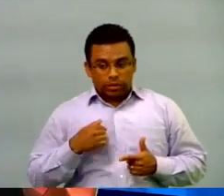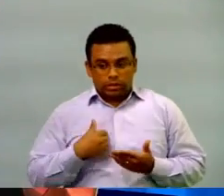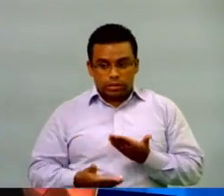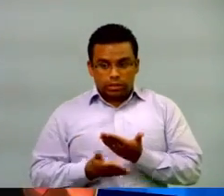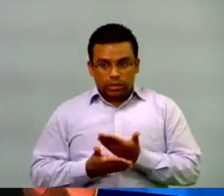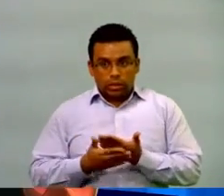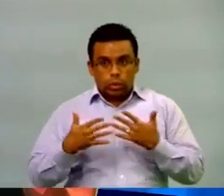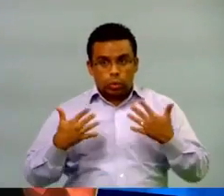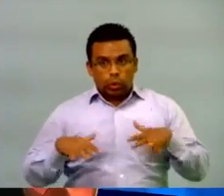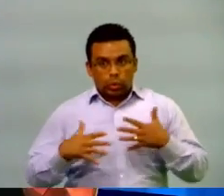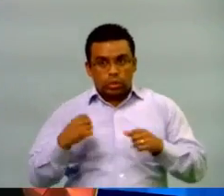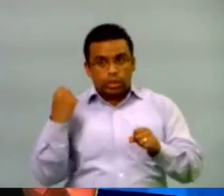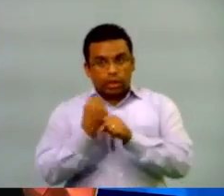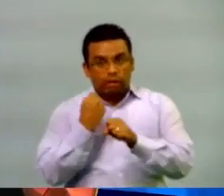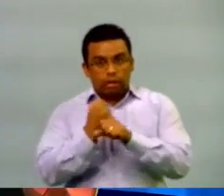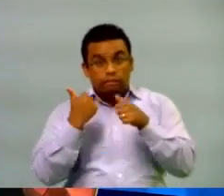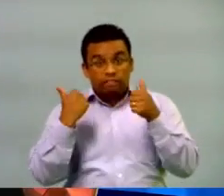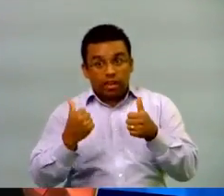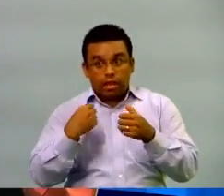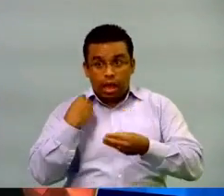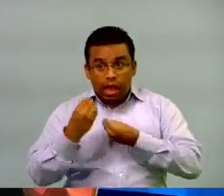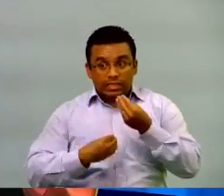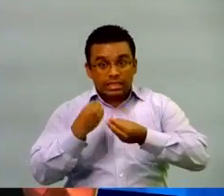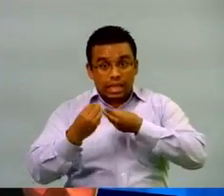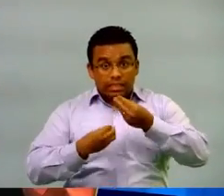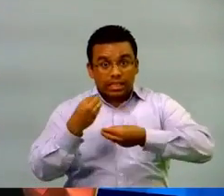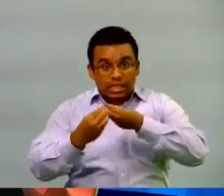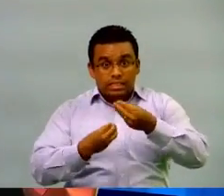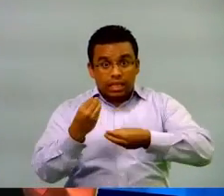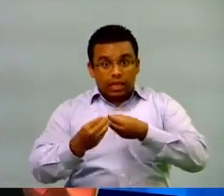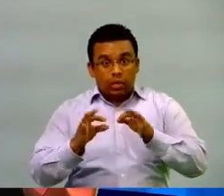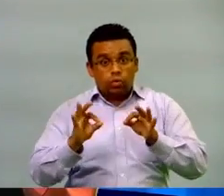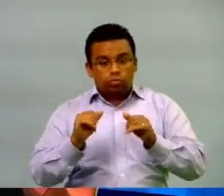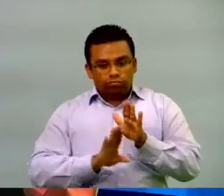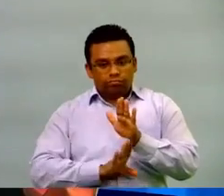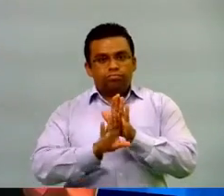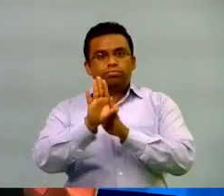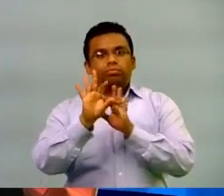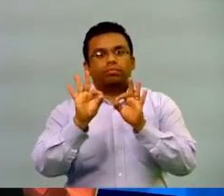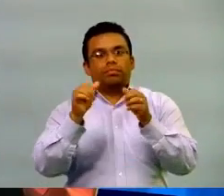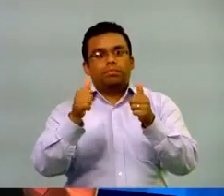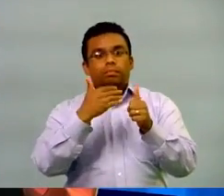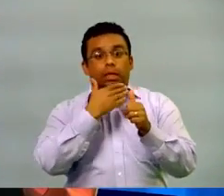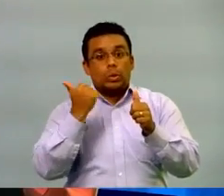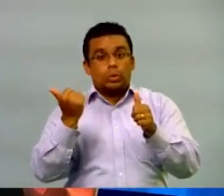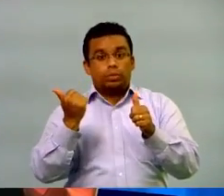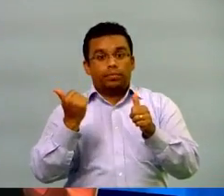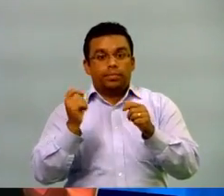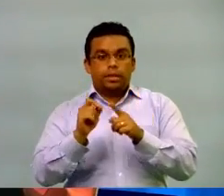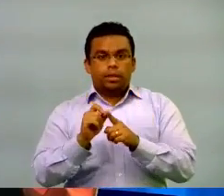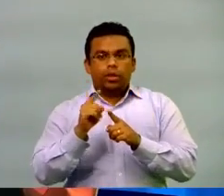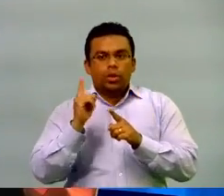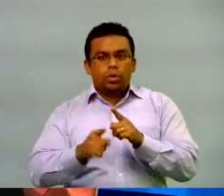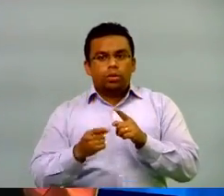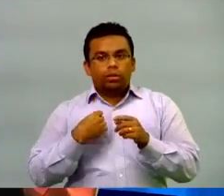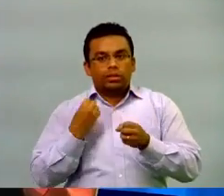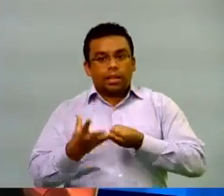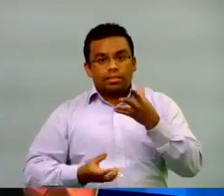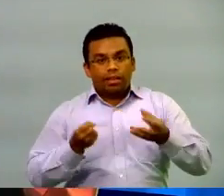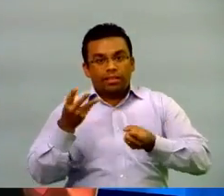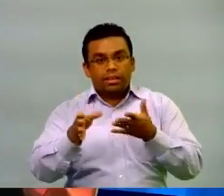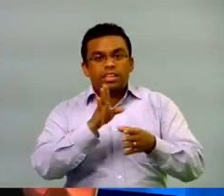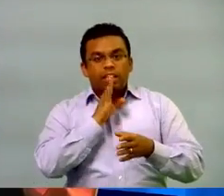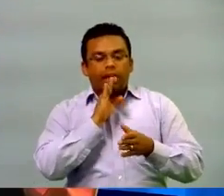venido realizando hemos podido ir mejorando un poco en esa parte de los desempeños. Pero la idea nace es de poder darle un uso correcto a